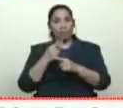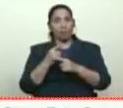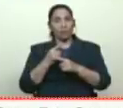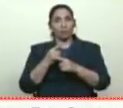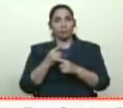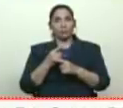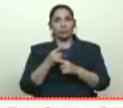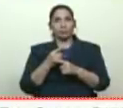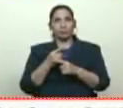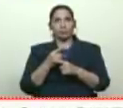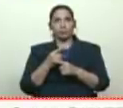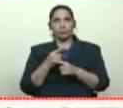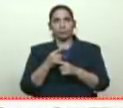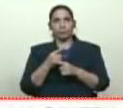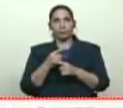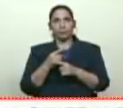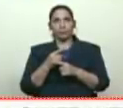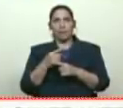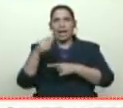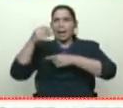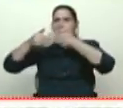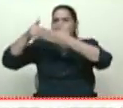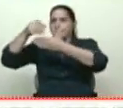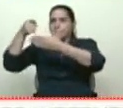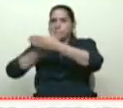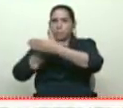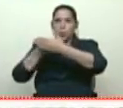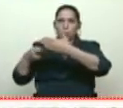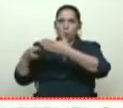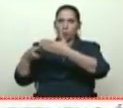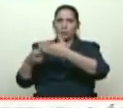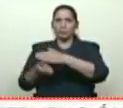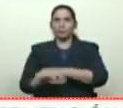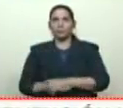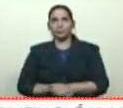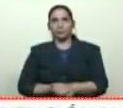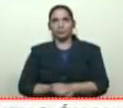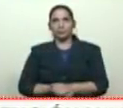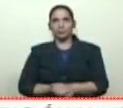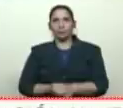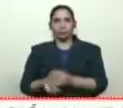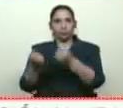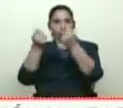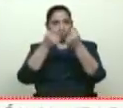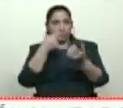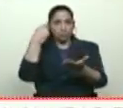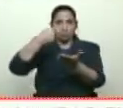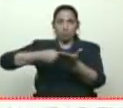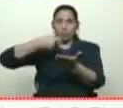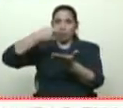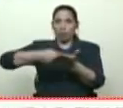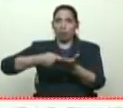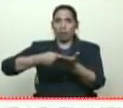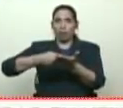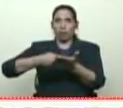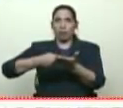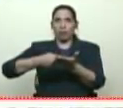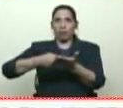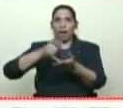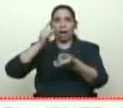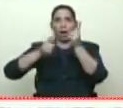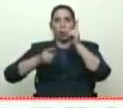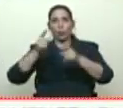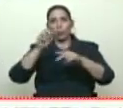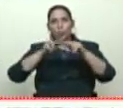caso del bloqueo que a estas cuentas que financiaban las operaciones de algunos niños